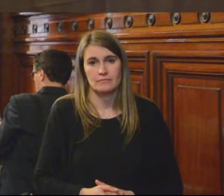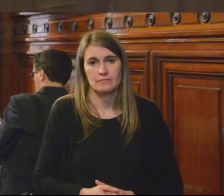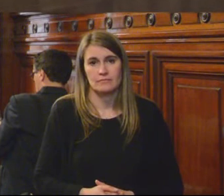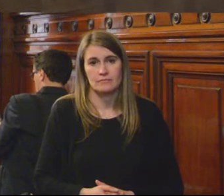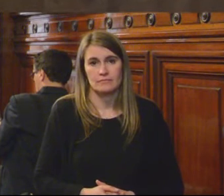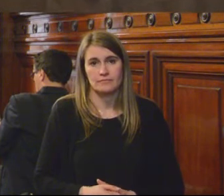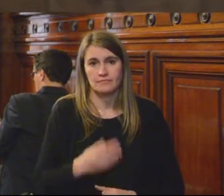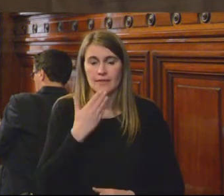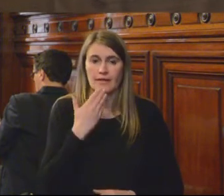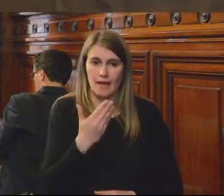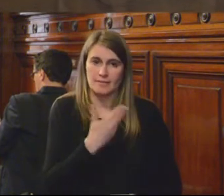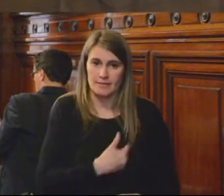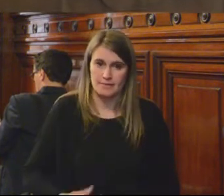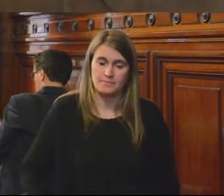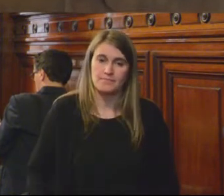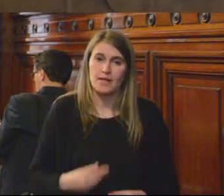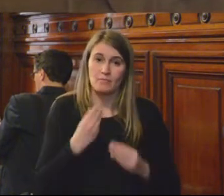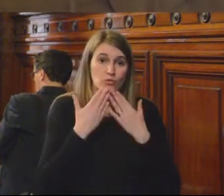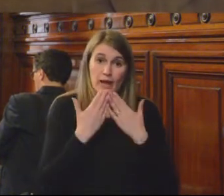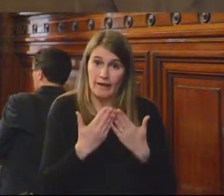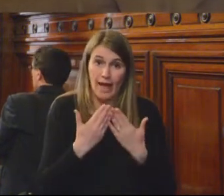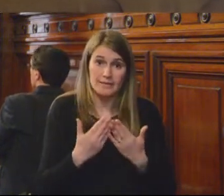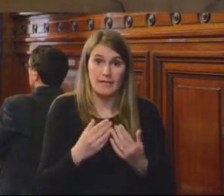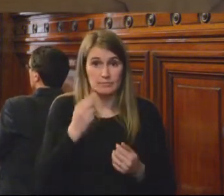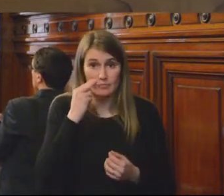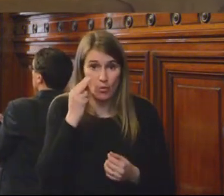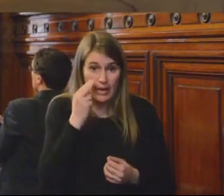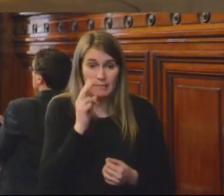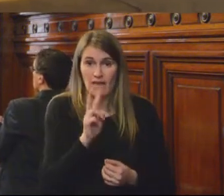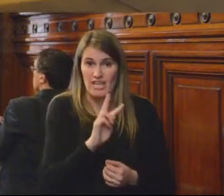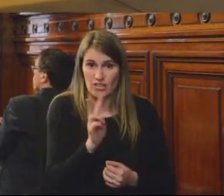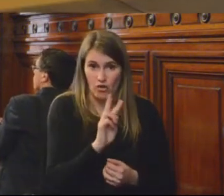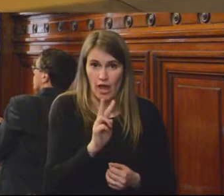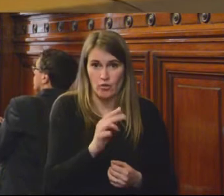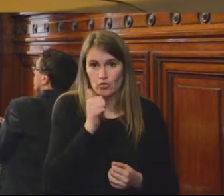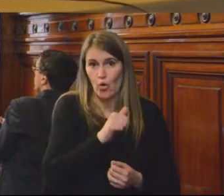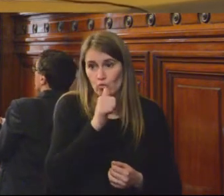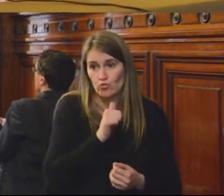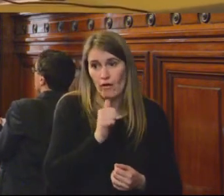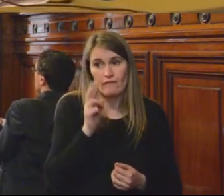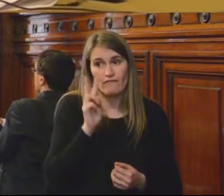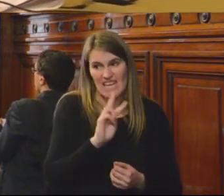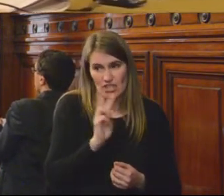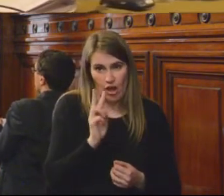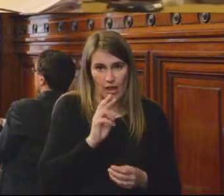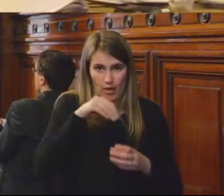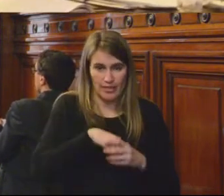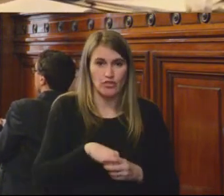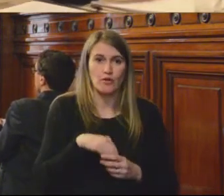Gracias, presidente. Agradecemos mucho los consejos, pero los problemas los venezolanos los resolvemos los venezolanos. Fíjese, nos